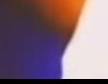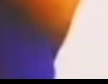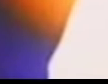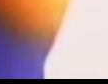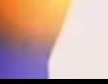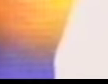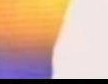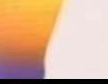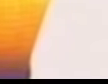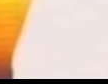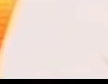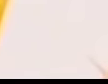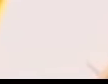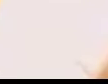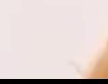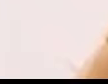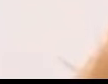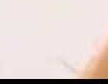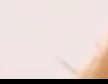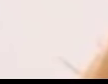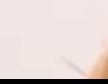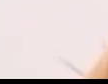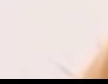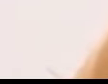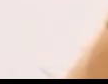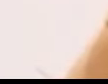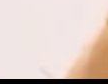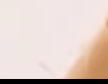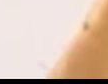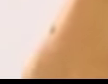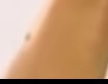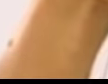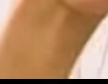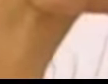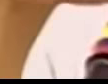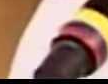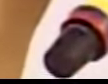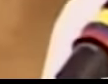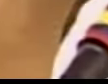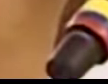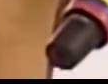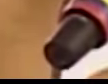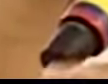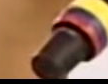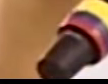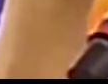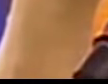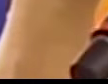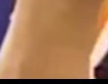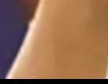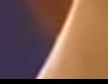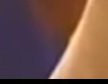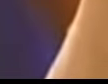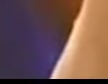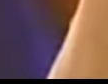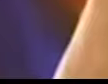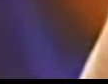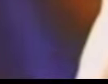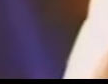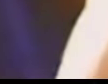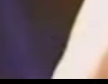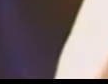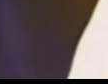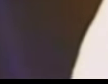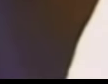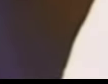pueblo. Sí. Música nacional. Ajá. Y me saca una chica que parecía volar. Así que o bailaba o bailaba y de ahí pues empecé a